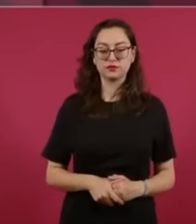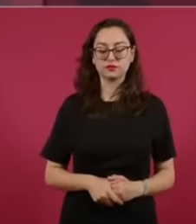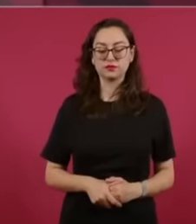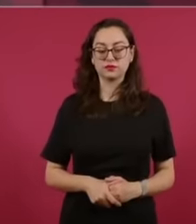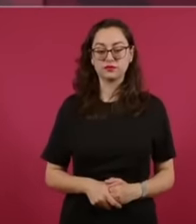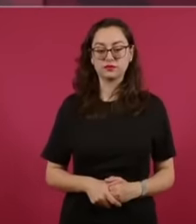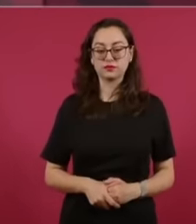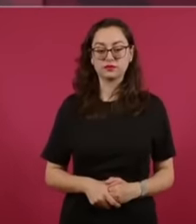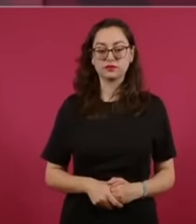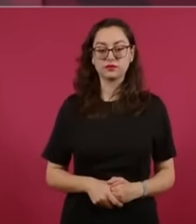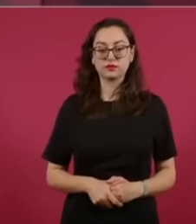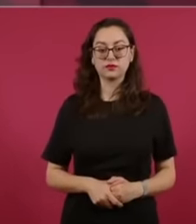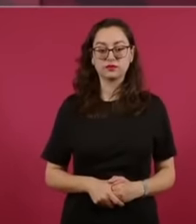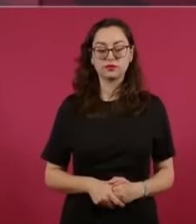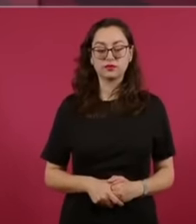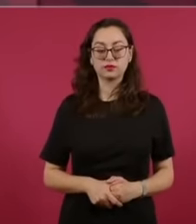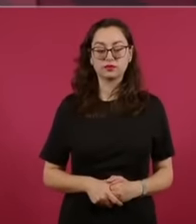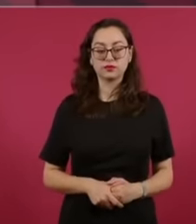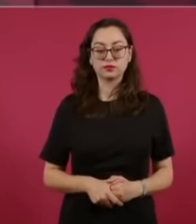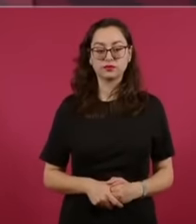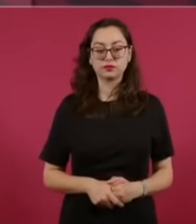que